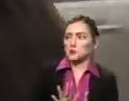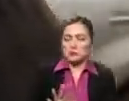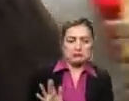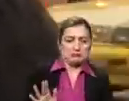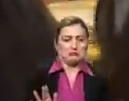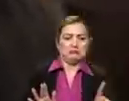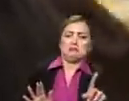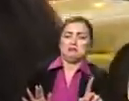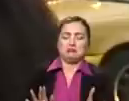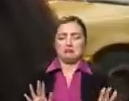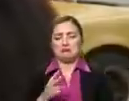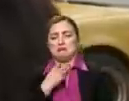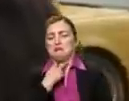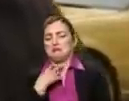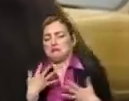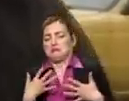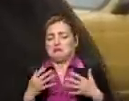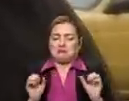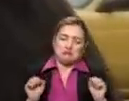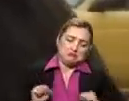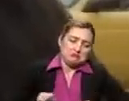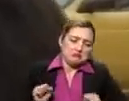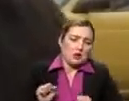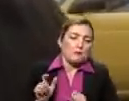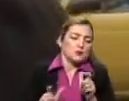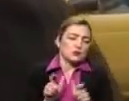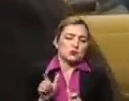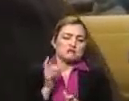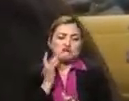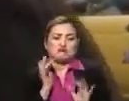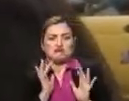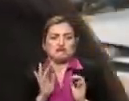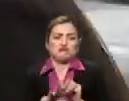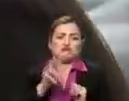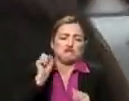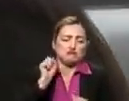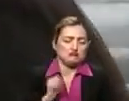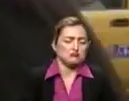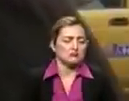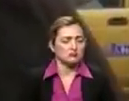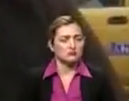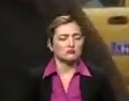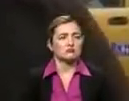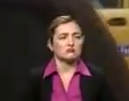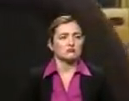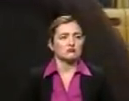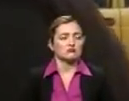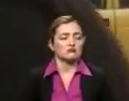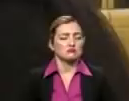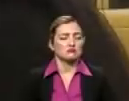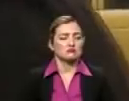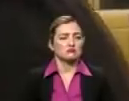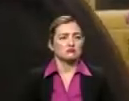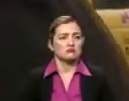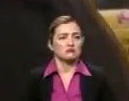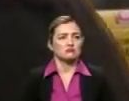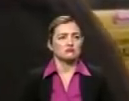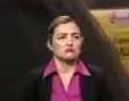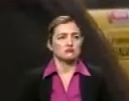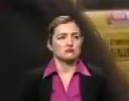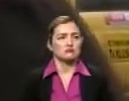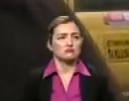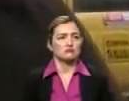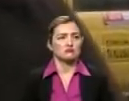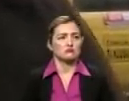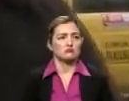evitar, pues. Sí, porque obviamente entre eso se evita de que por lo menos una de